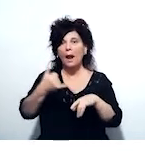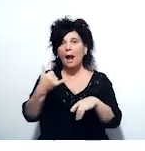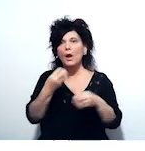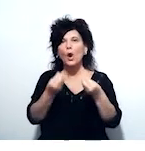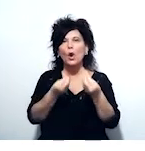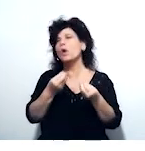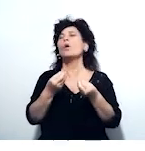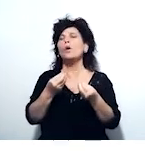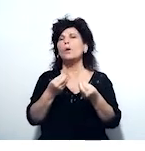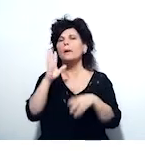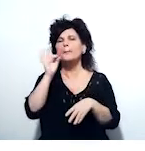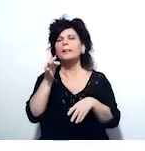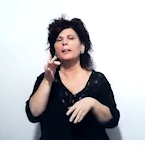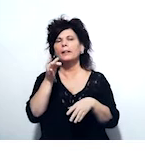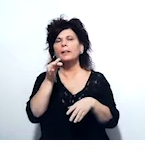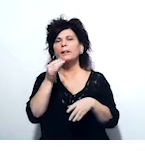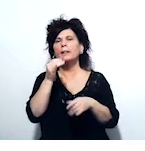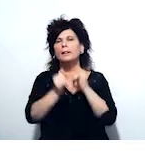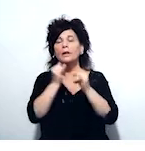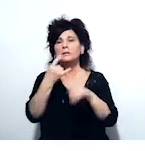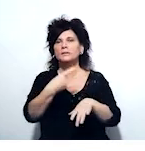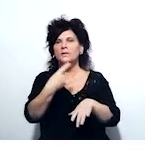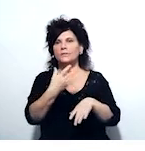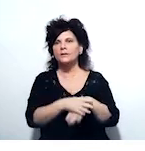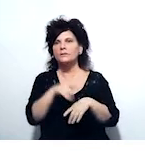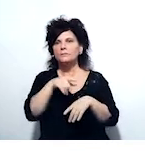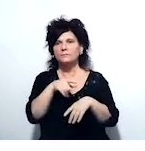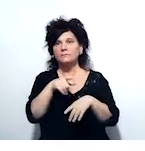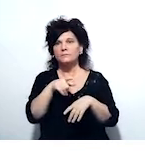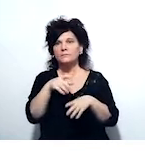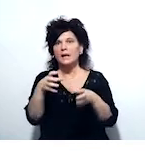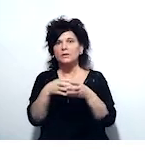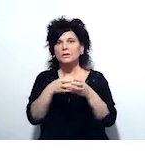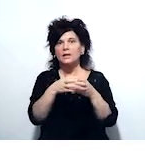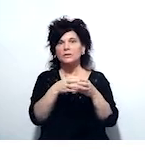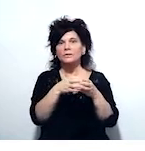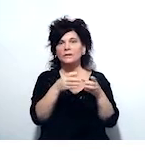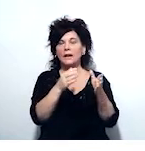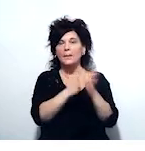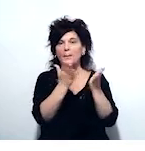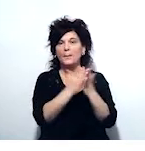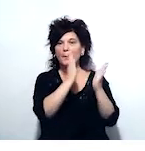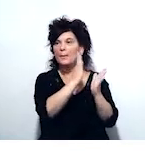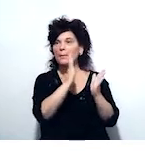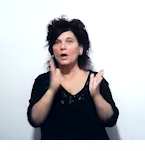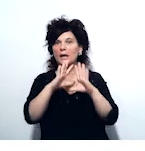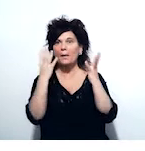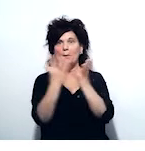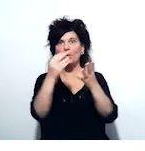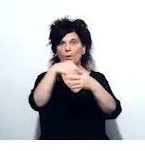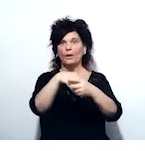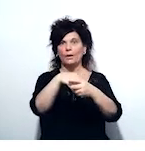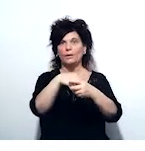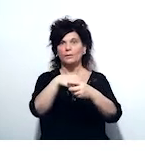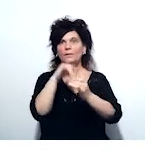¿cómo detectar una noticia falsa? Esta es la asociación que agrupa todas las bibliotecas mundiales. Entonces dice,